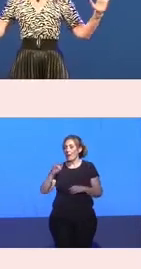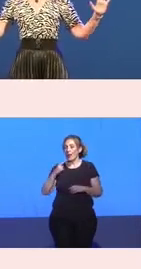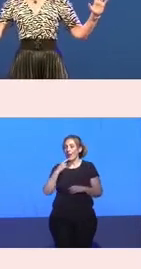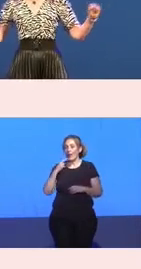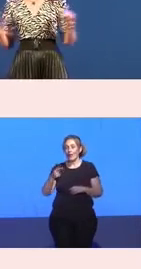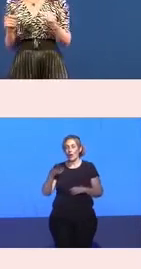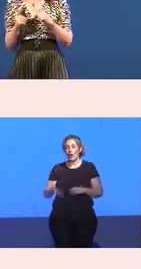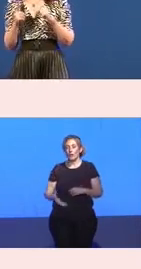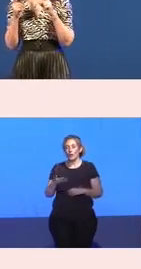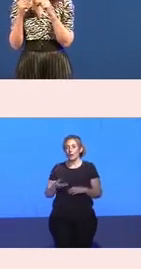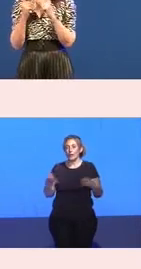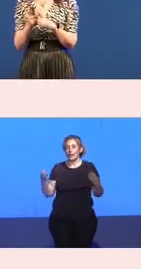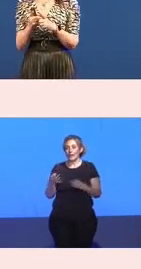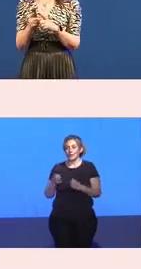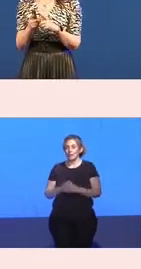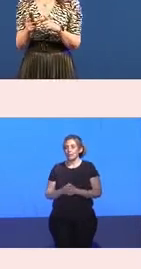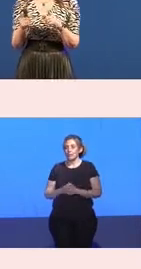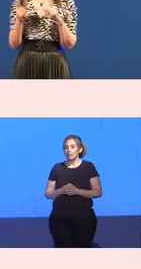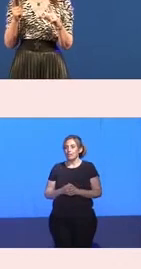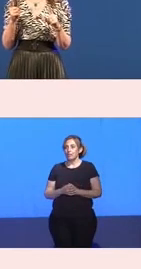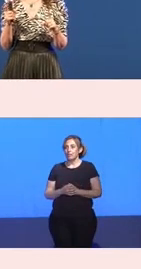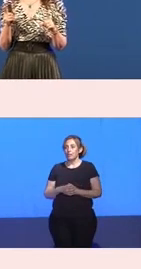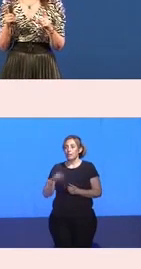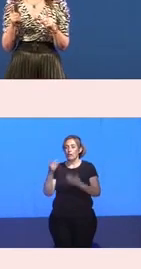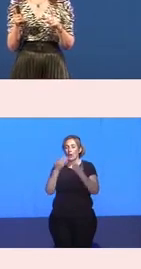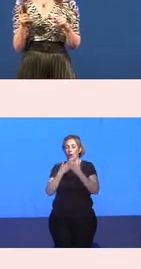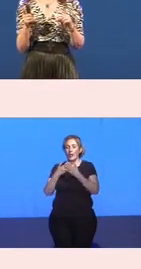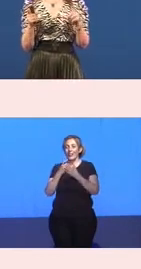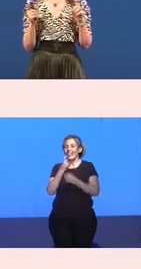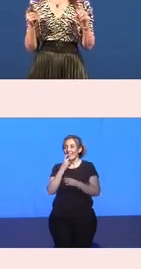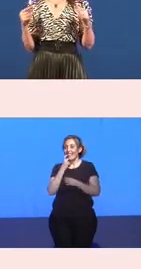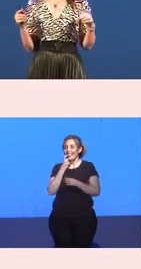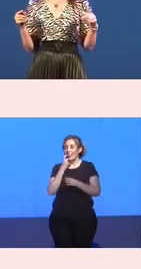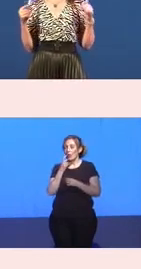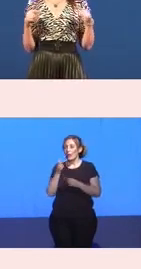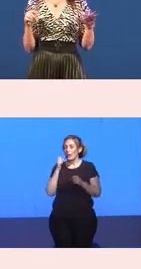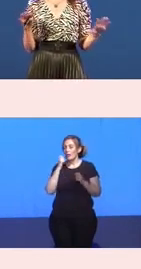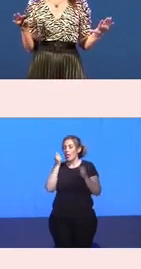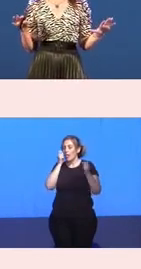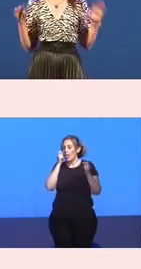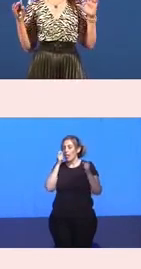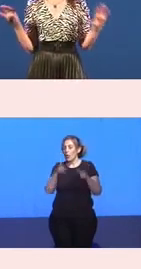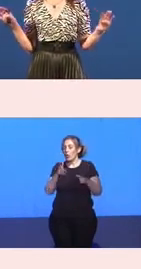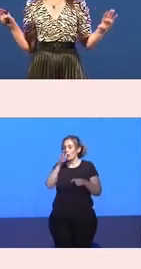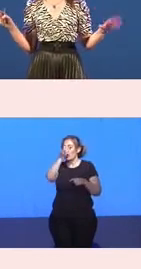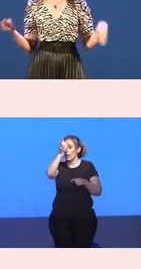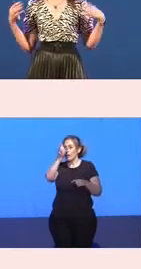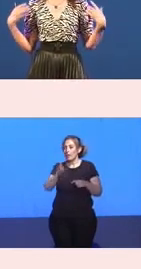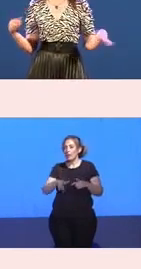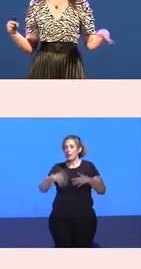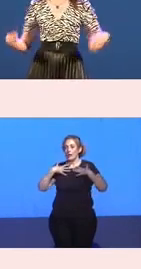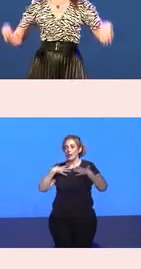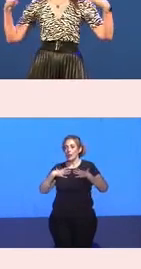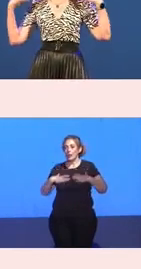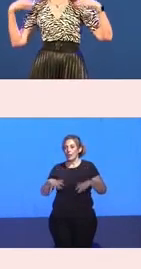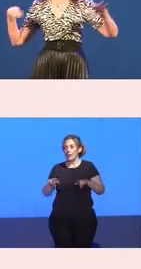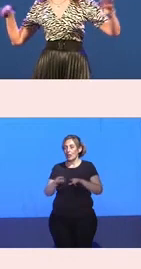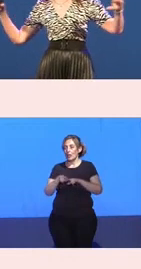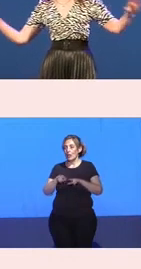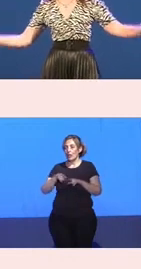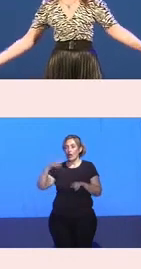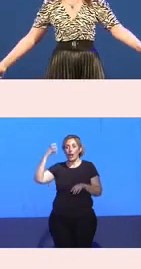mucho más importante y es que estudiando su dentadura se dio cuenta de que esa persona que estaba vestida como un príncipe de la